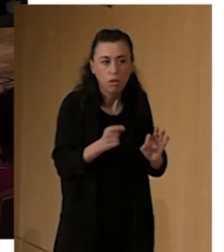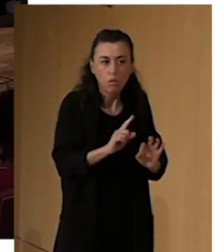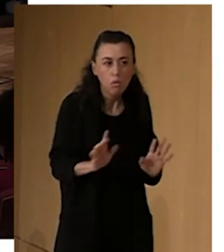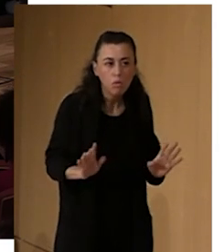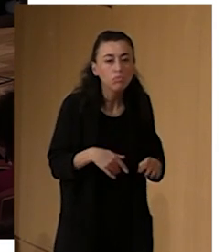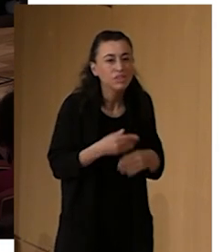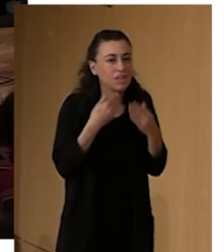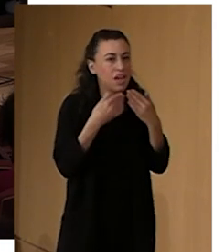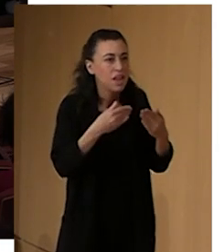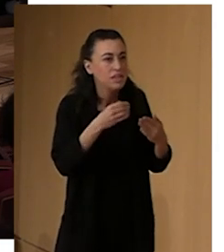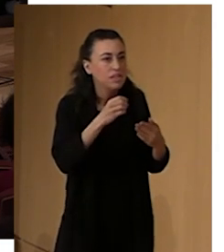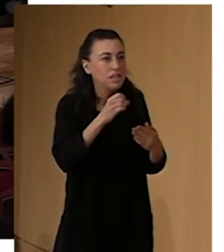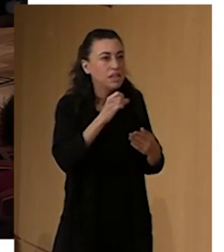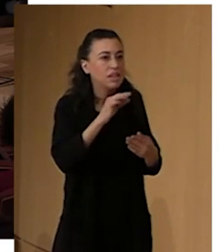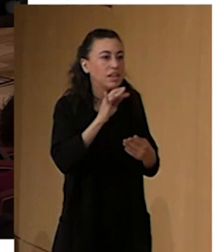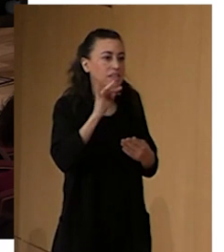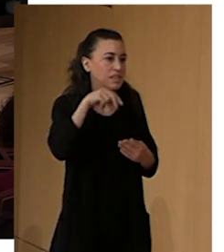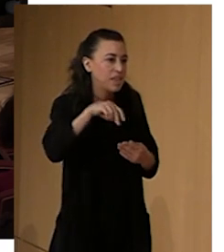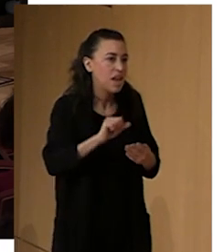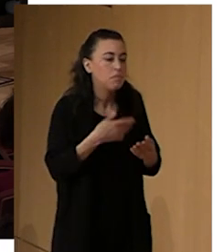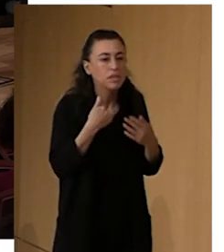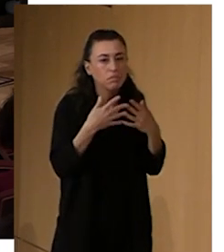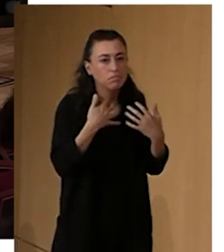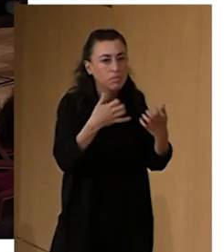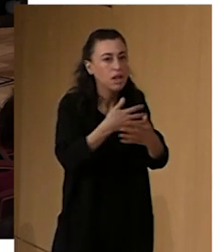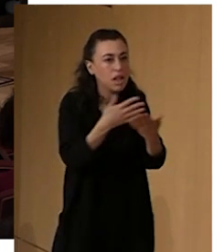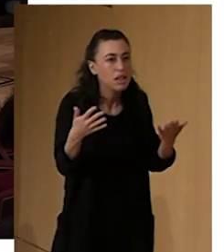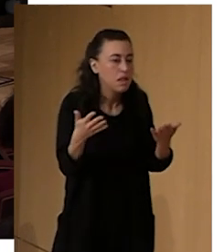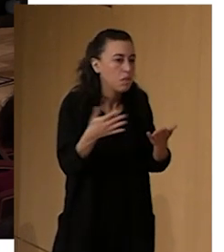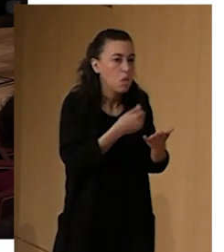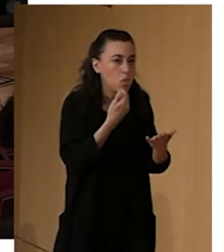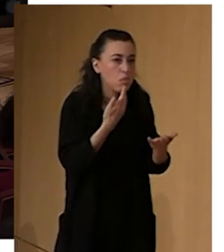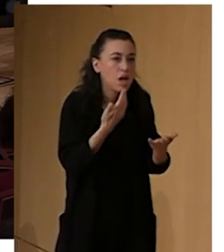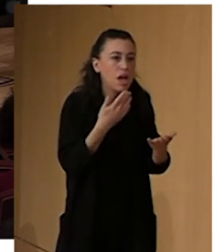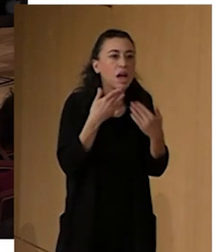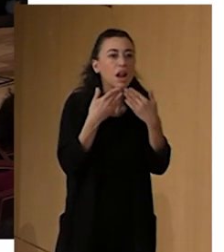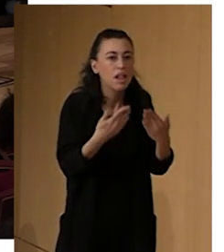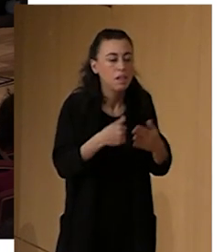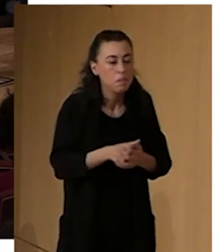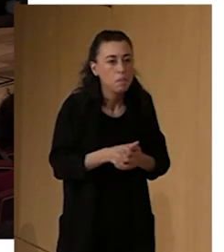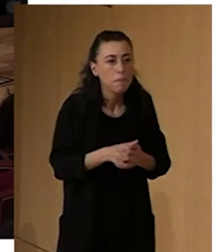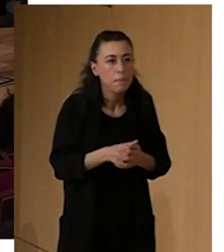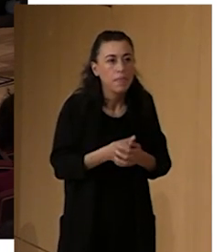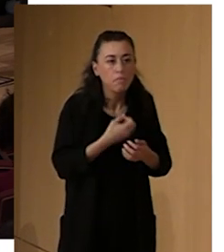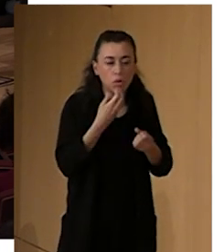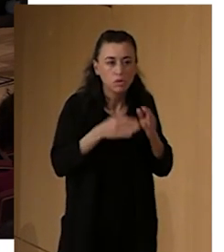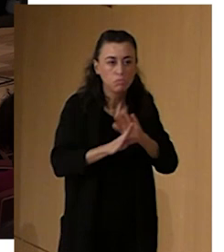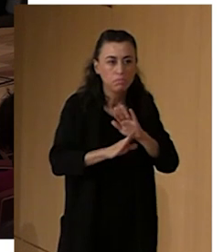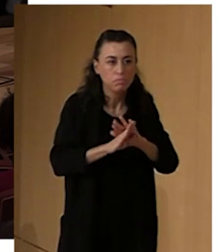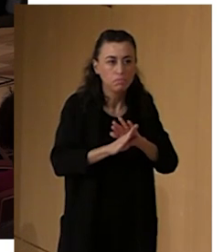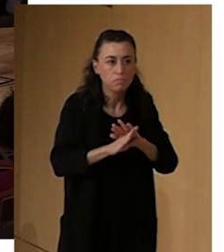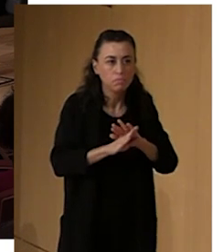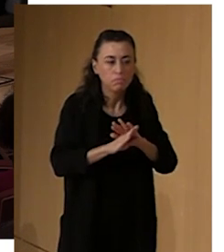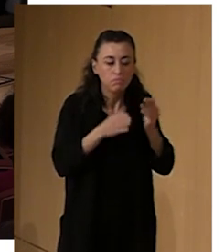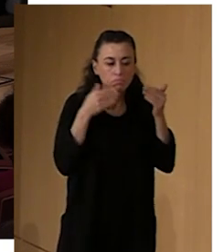gracias Cristina y bueno también gracias a todos y aprendiendo muchísimo de todas las que habéis estado hablando Pues bien yo me voy a señir como bien dices en concreto